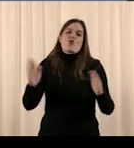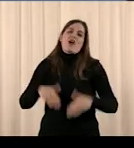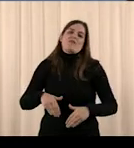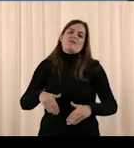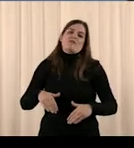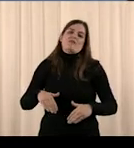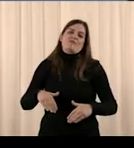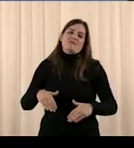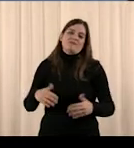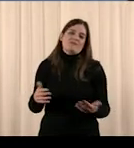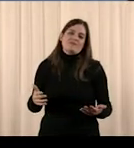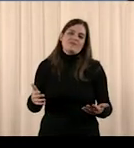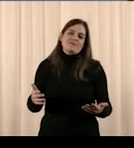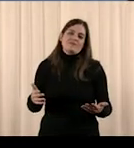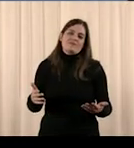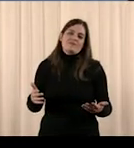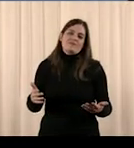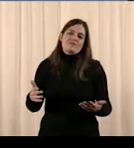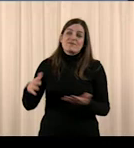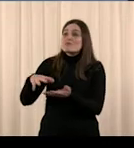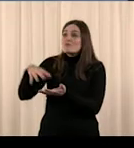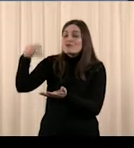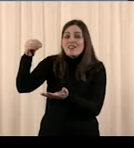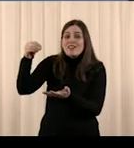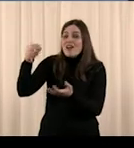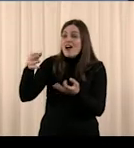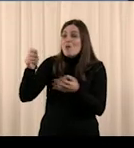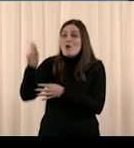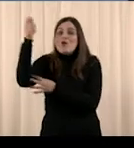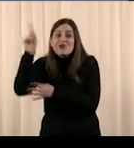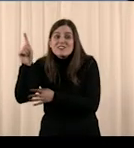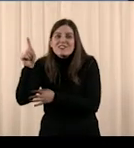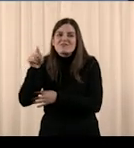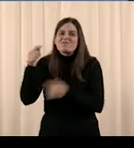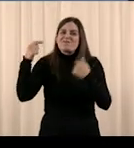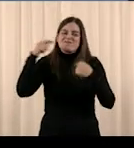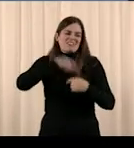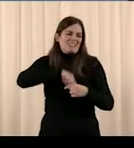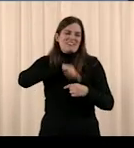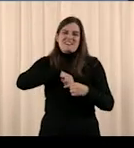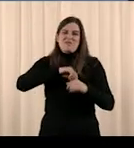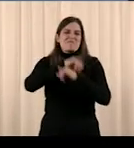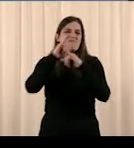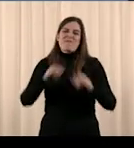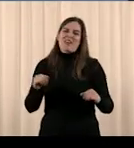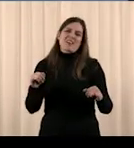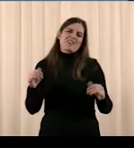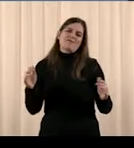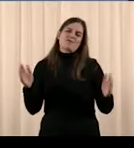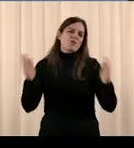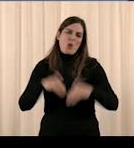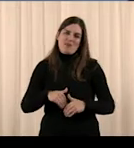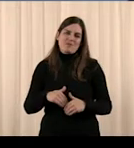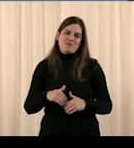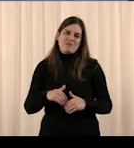That's what creates. Eso es lo que genera la falta de paz. And when that process is happening, y cuando ese